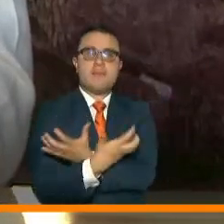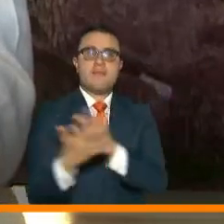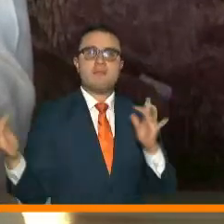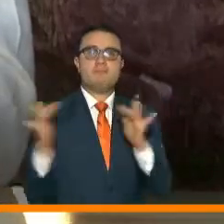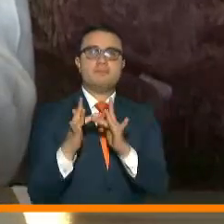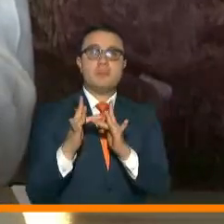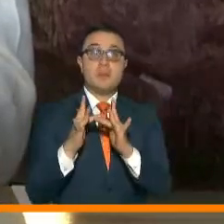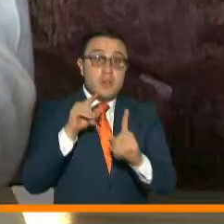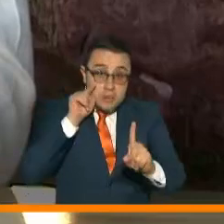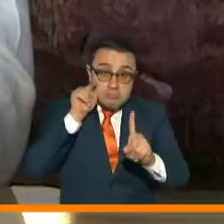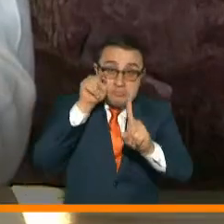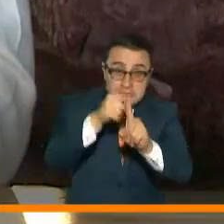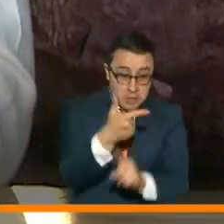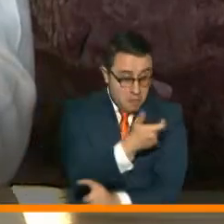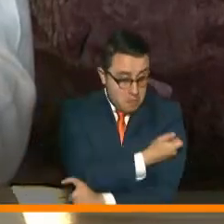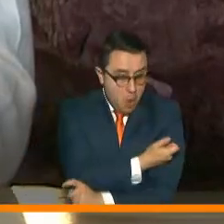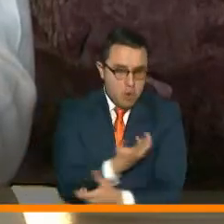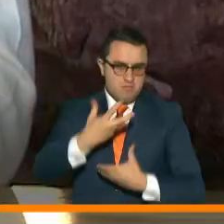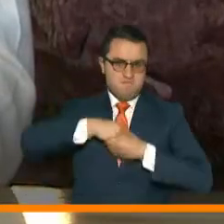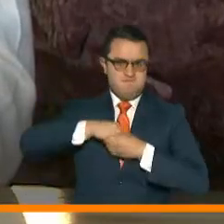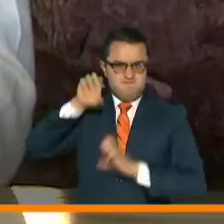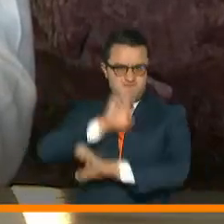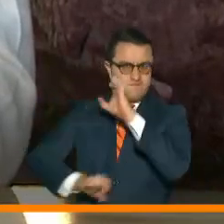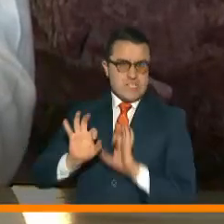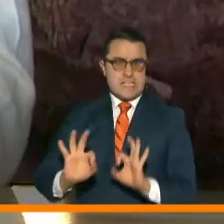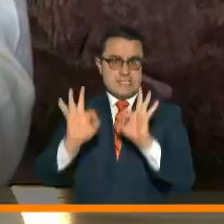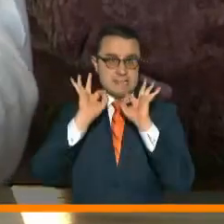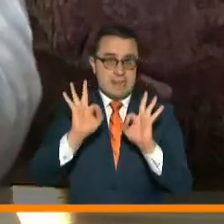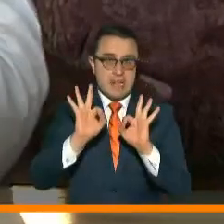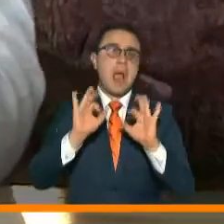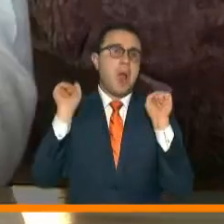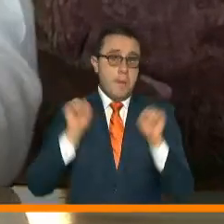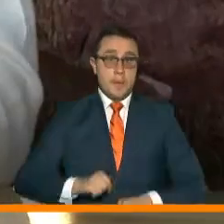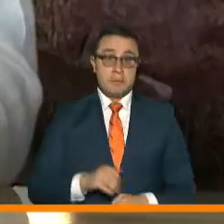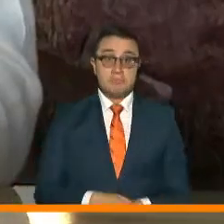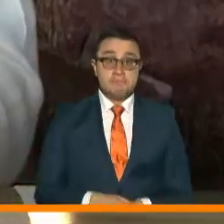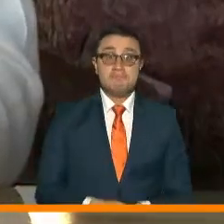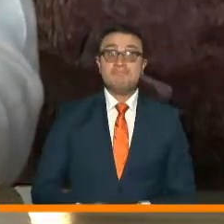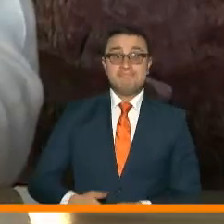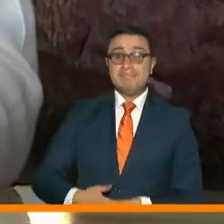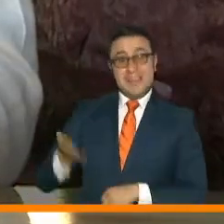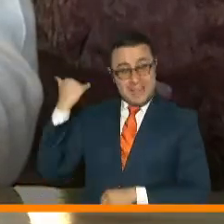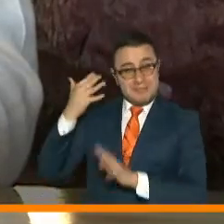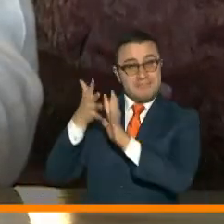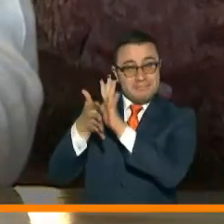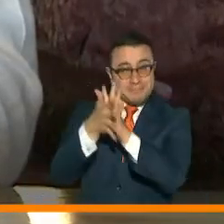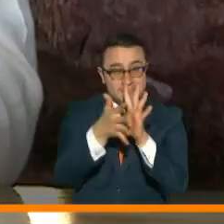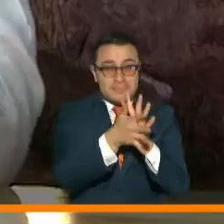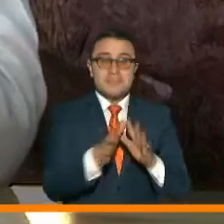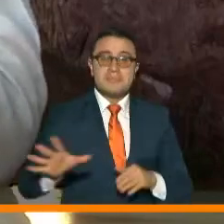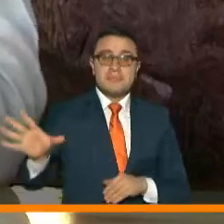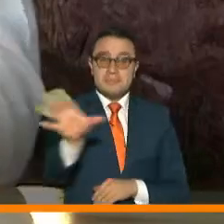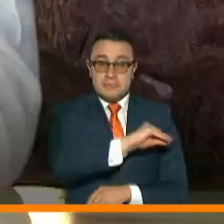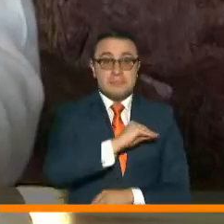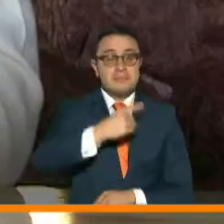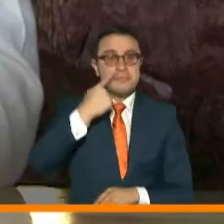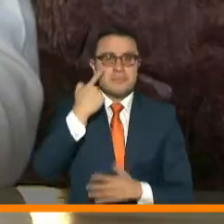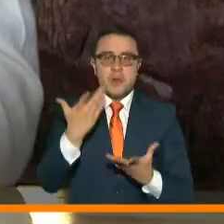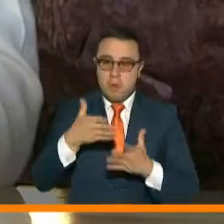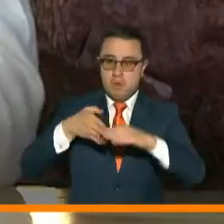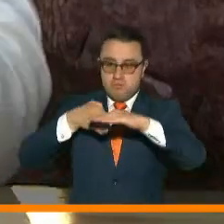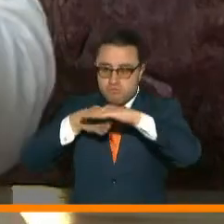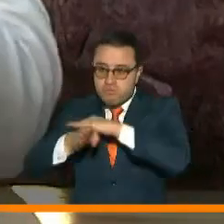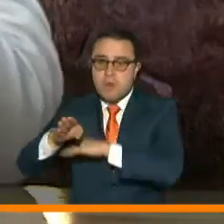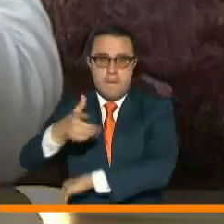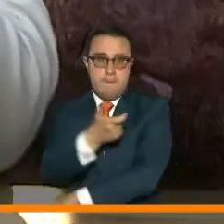mayor eficacia. También le dijimos a los colombianos que íbamos a abordar la adquisición de vacunas a través de dos